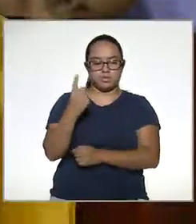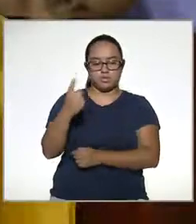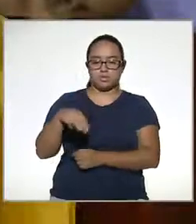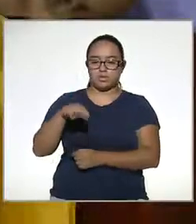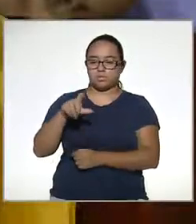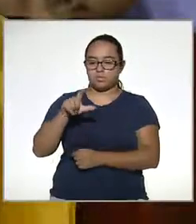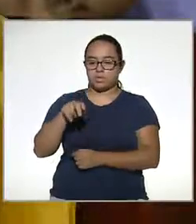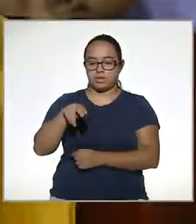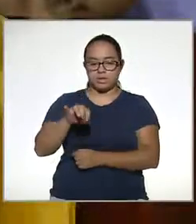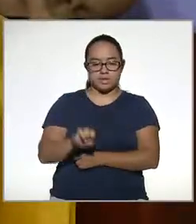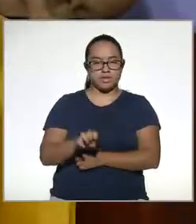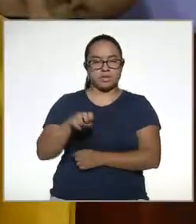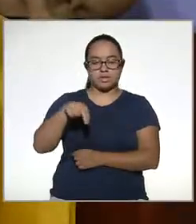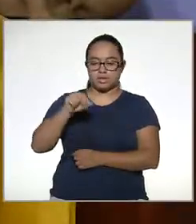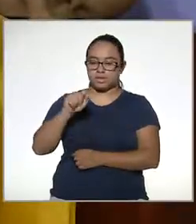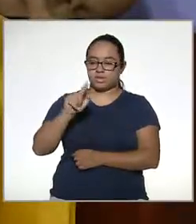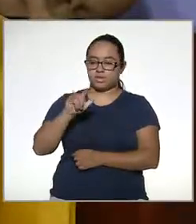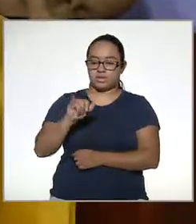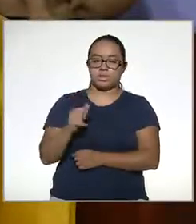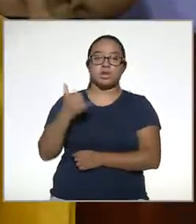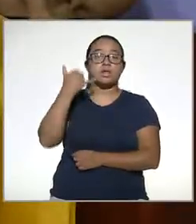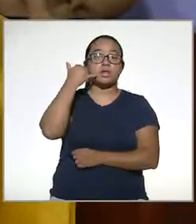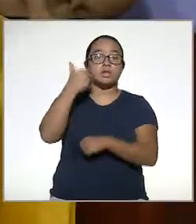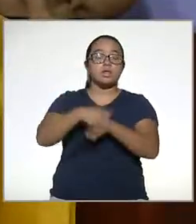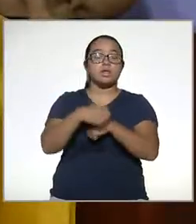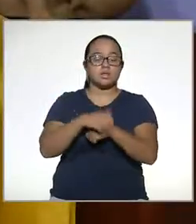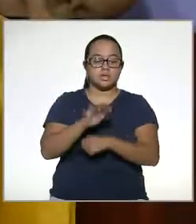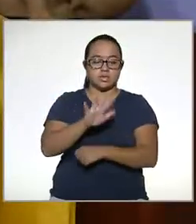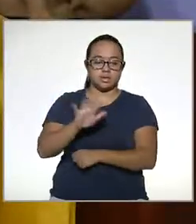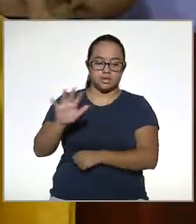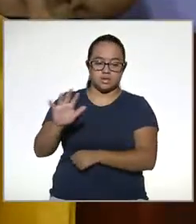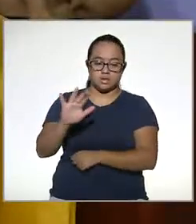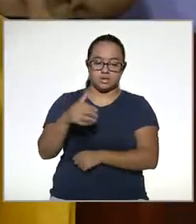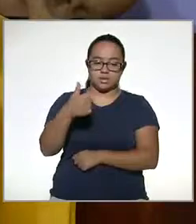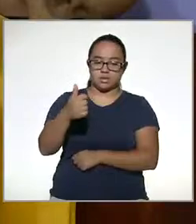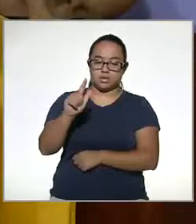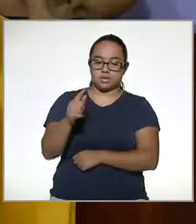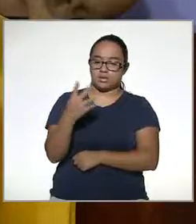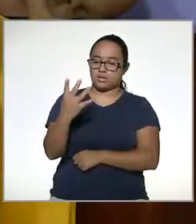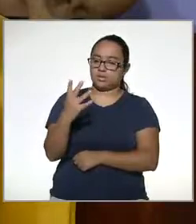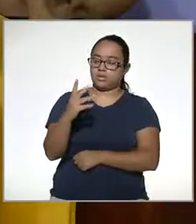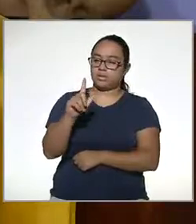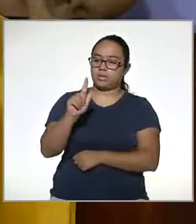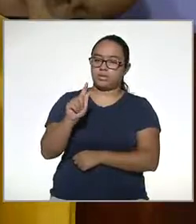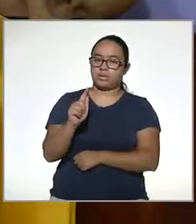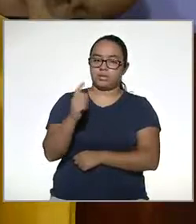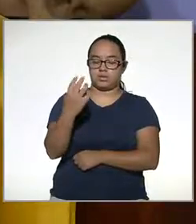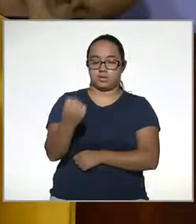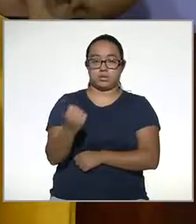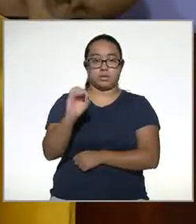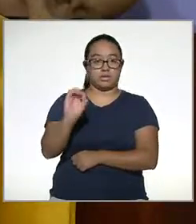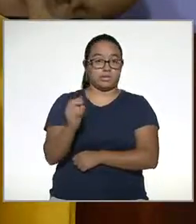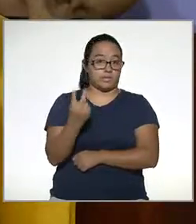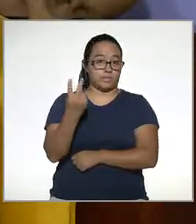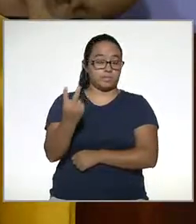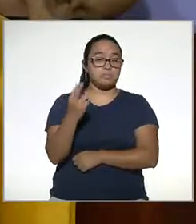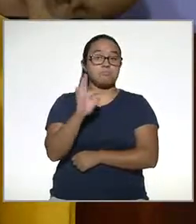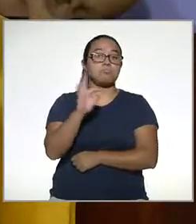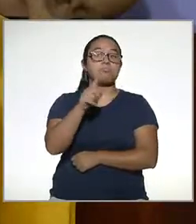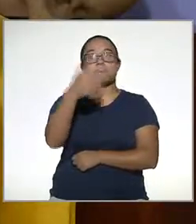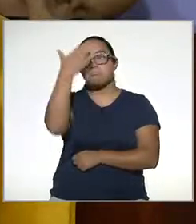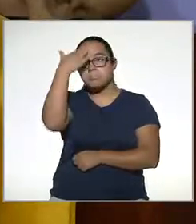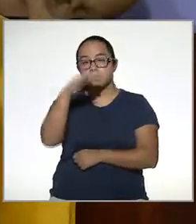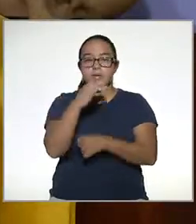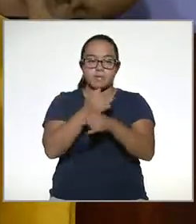Melanie Natalia Luna Sánchez. Le recuerdo la línea telefónica 55 56 74 79 02, en caso de tener